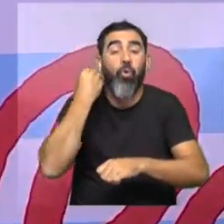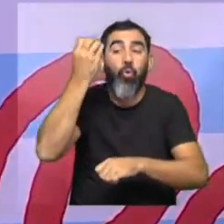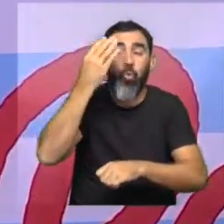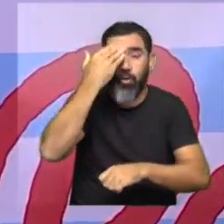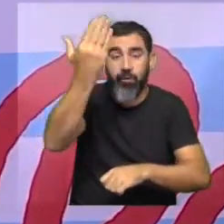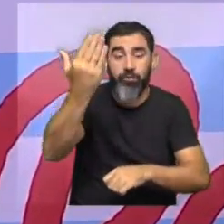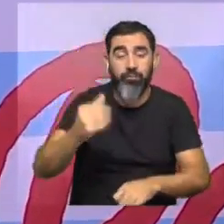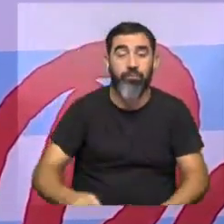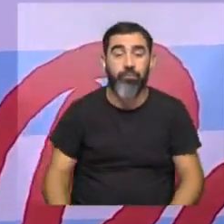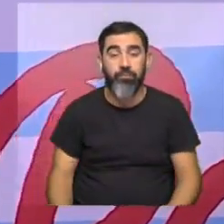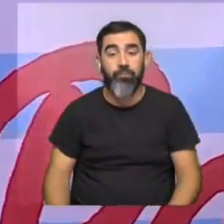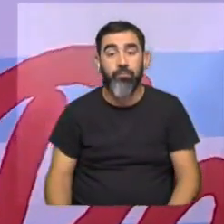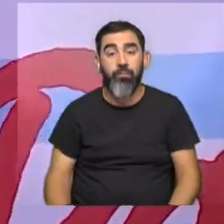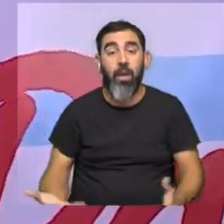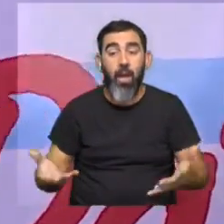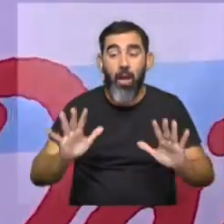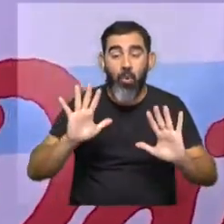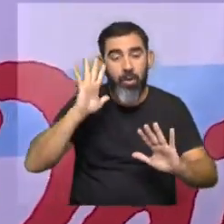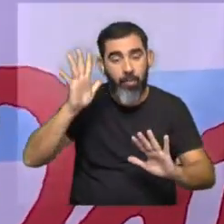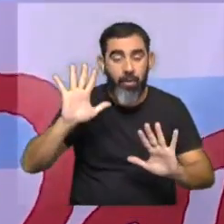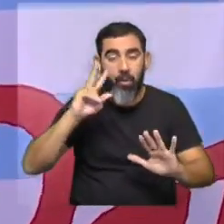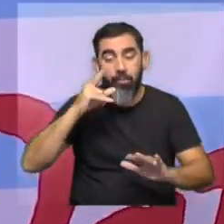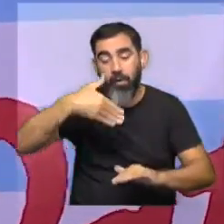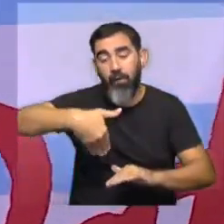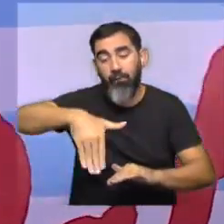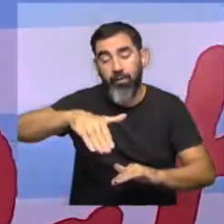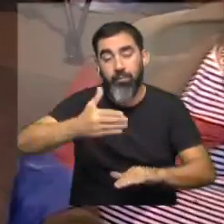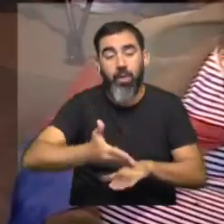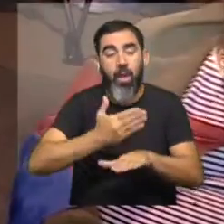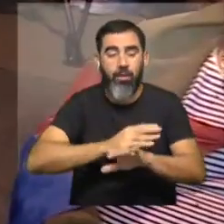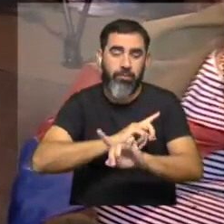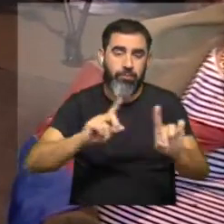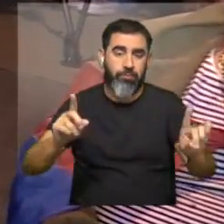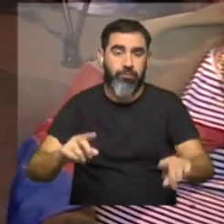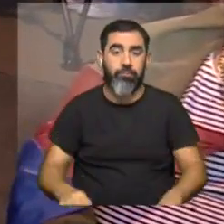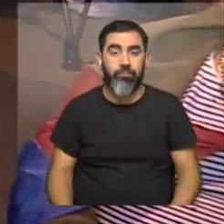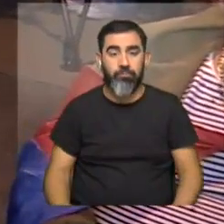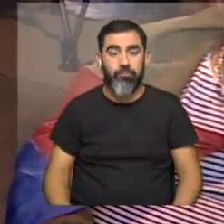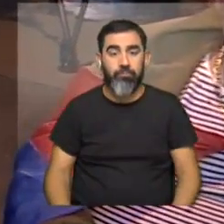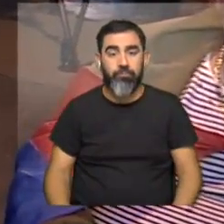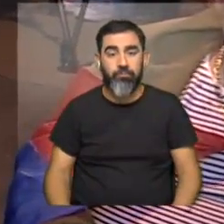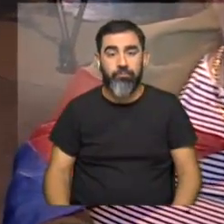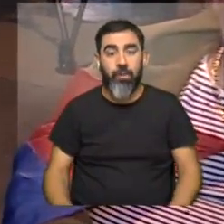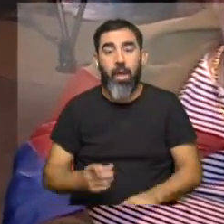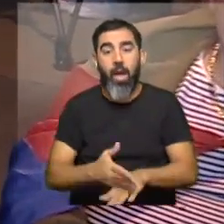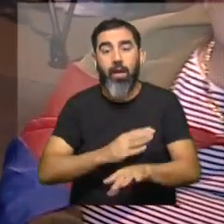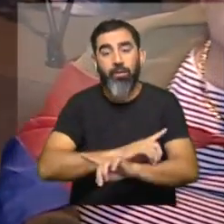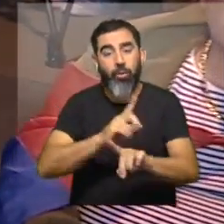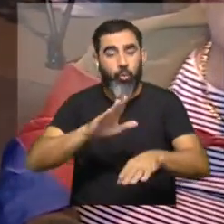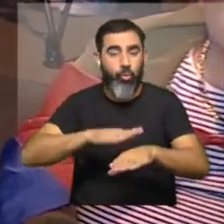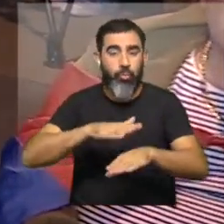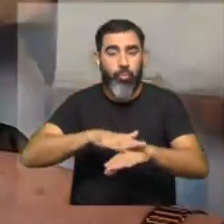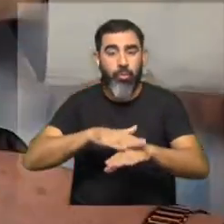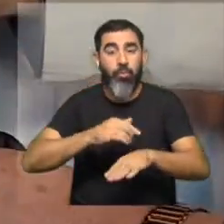Frente. Ahora estoy viendo eso, después se verá, pero no, antes implicaría un acto de irresponsabilidad.